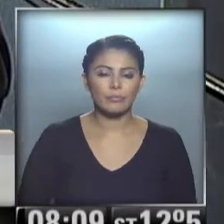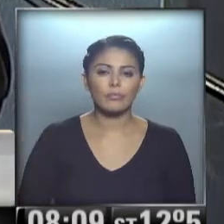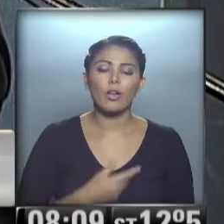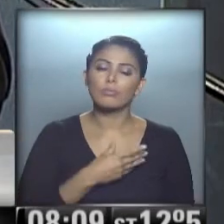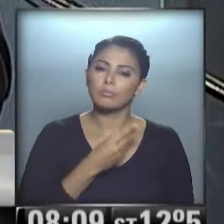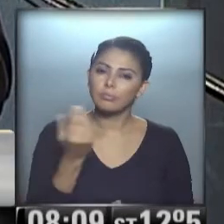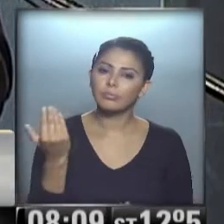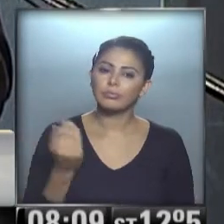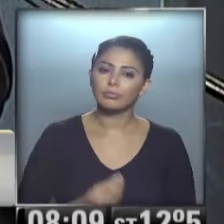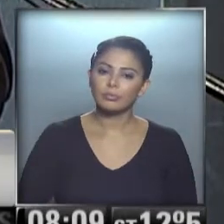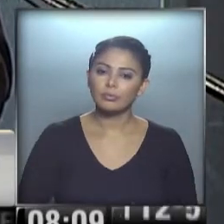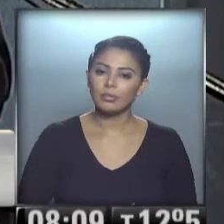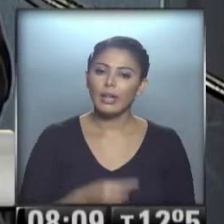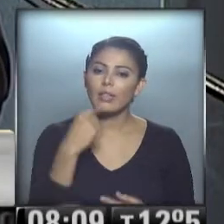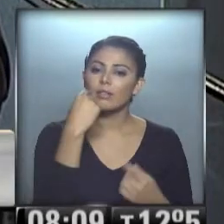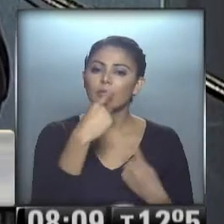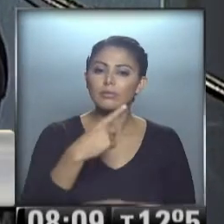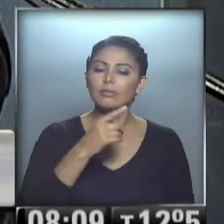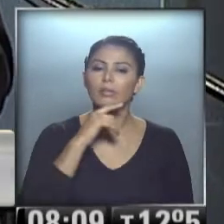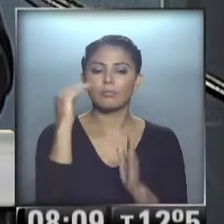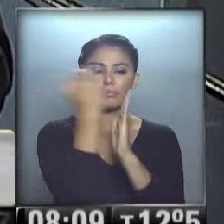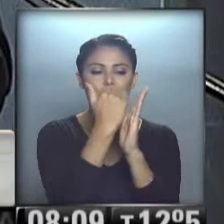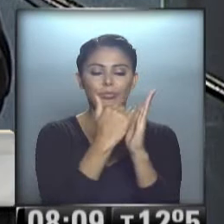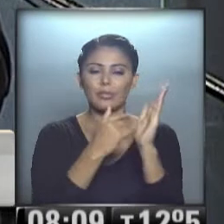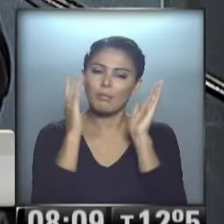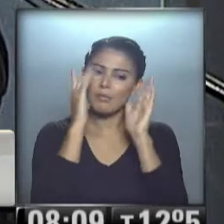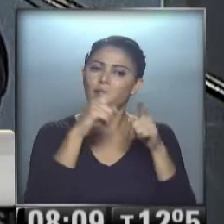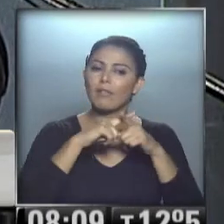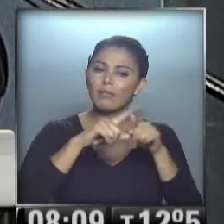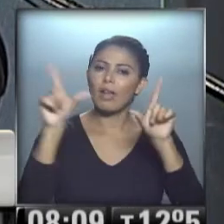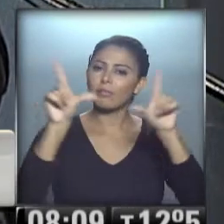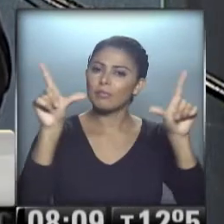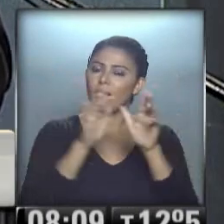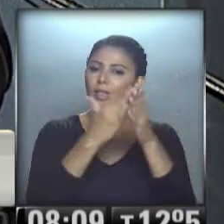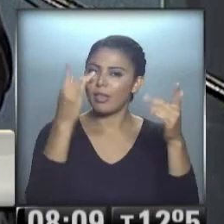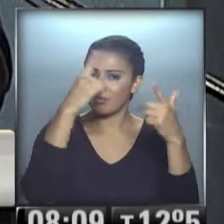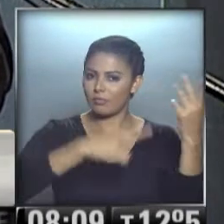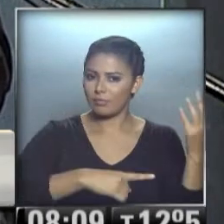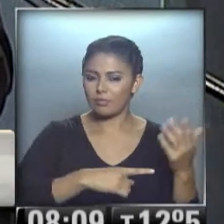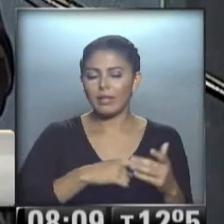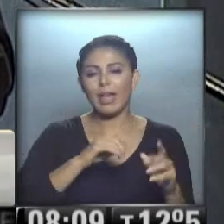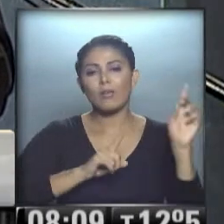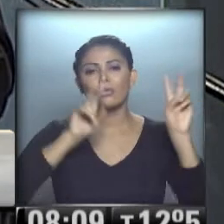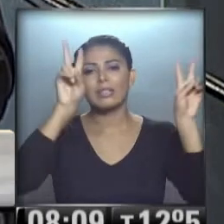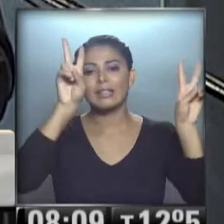existen, desde el punto de vista de imposición de agenda mediática y o comunicacional, temas